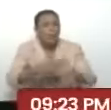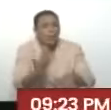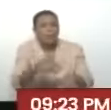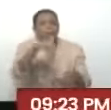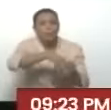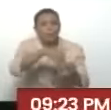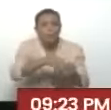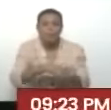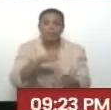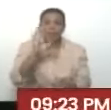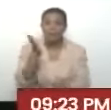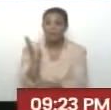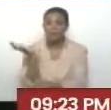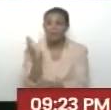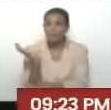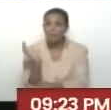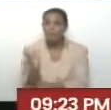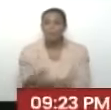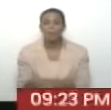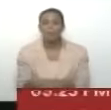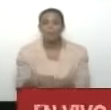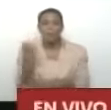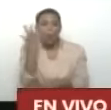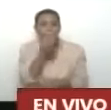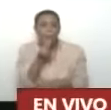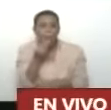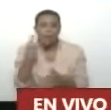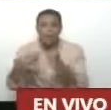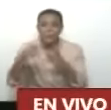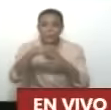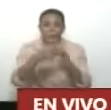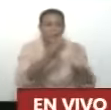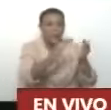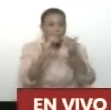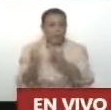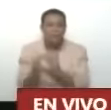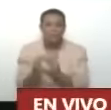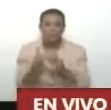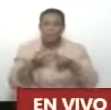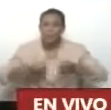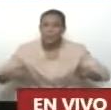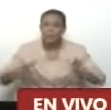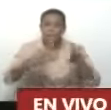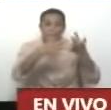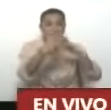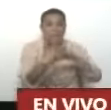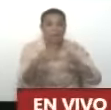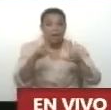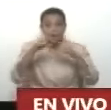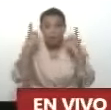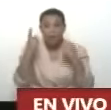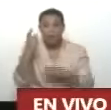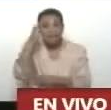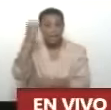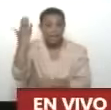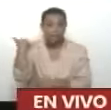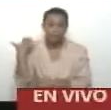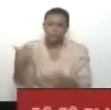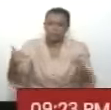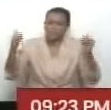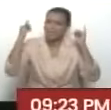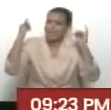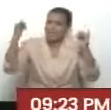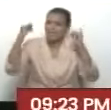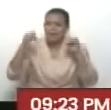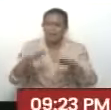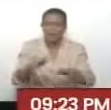Tuvimos foros también desde la juventud en las diferentes comunidades, en los diferentes barrios, y el día de ayer, bueno, celebrando esa